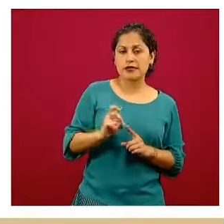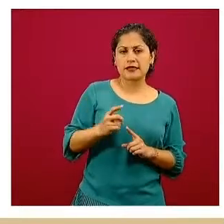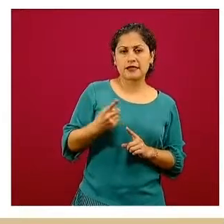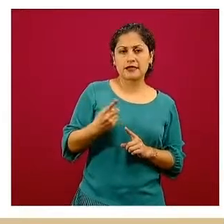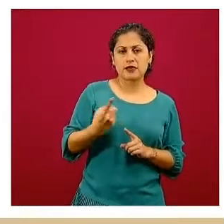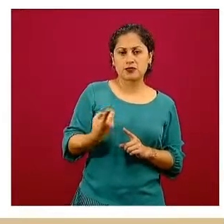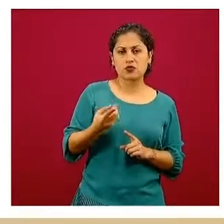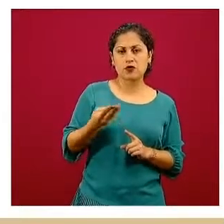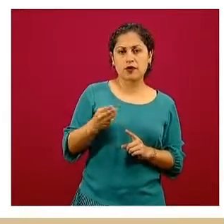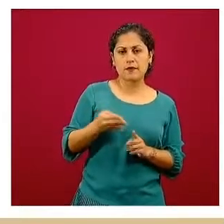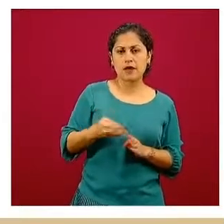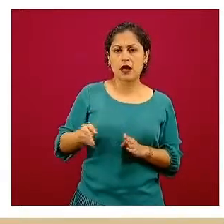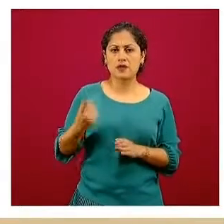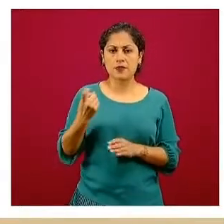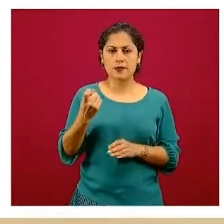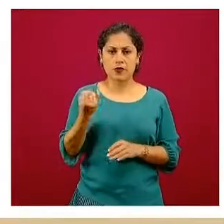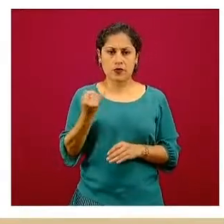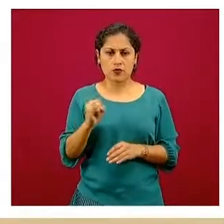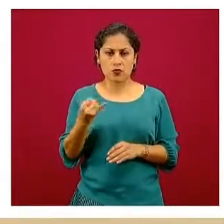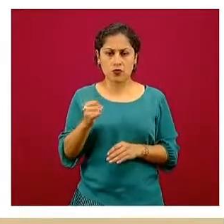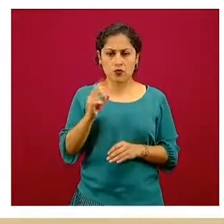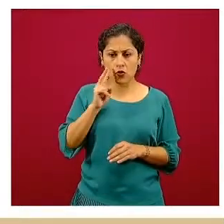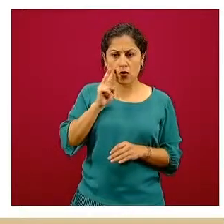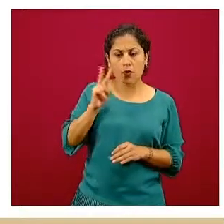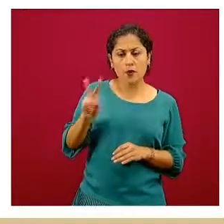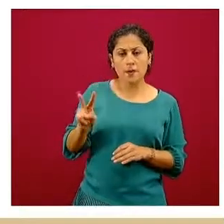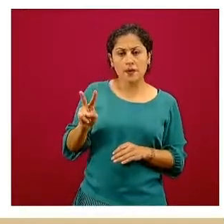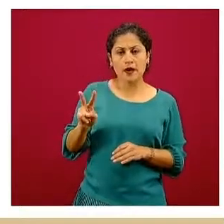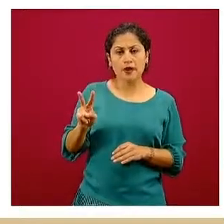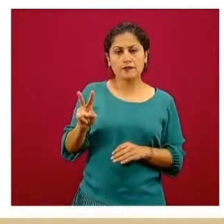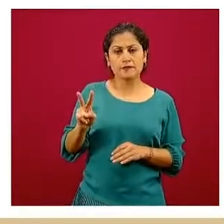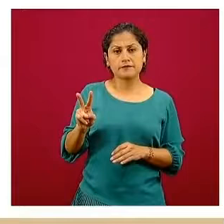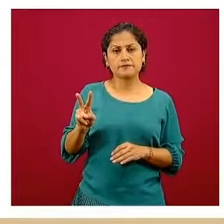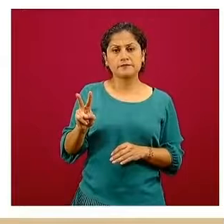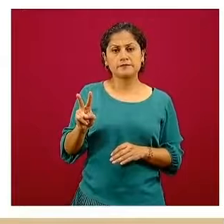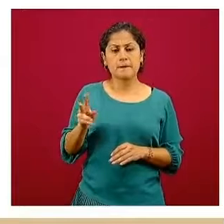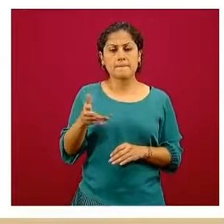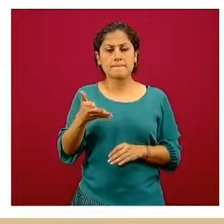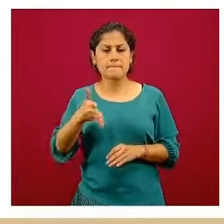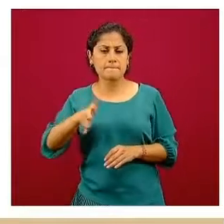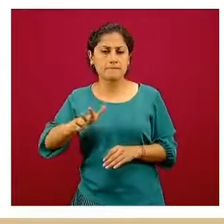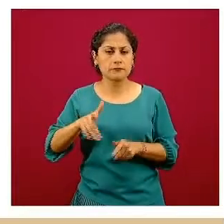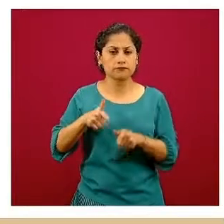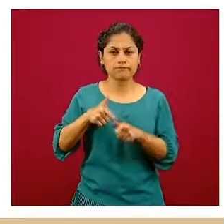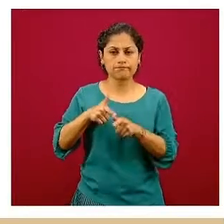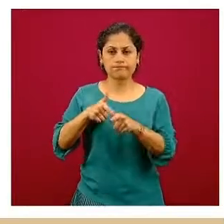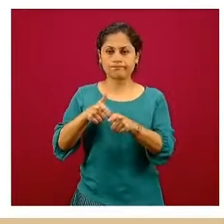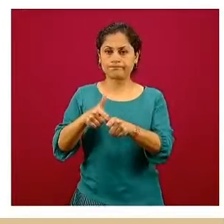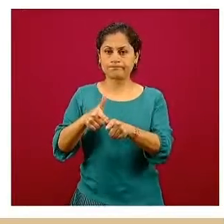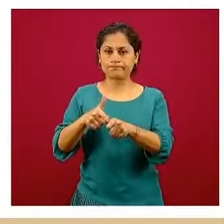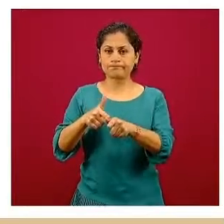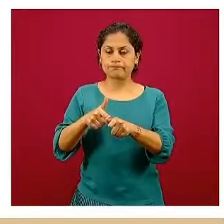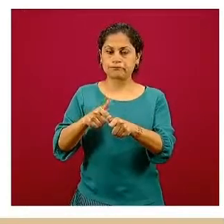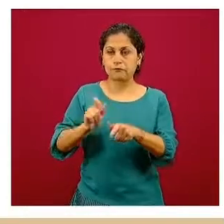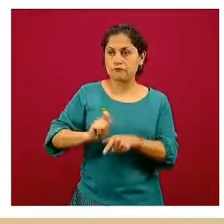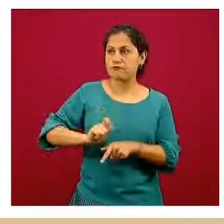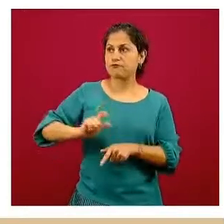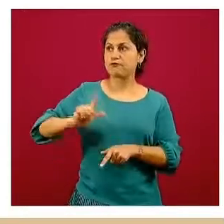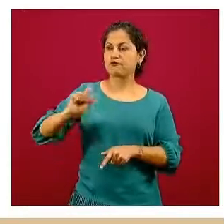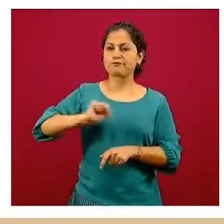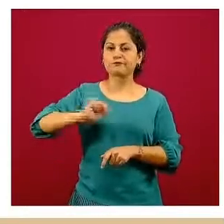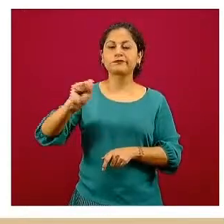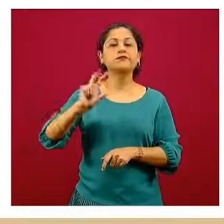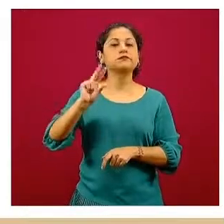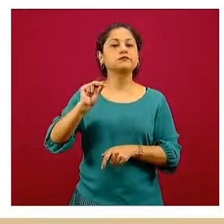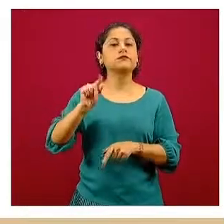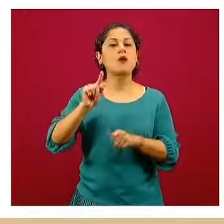1 de junio, podemos empezar a ver un poco la estabilidad ya de esta curva